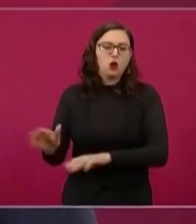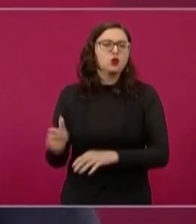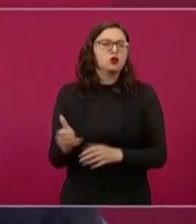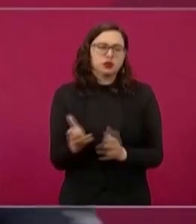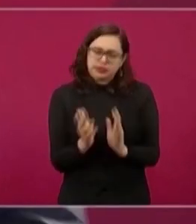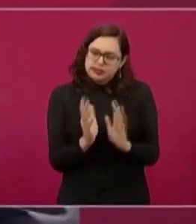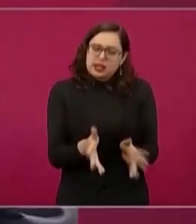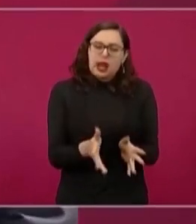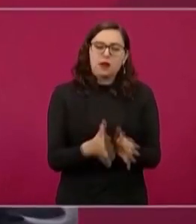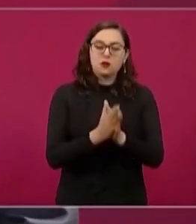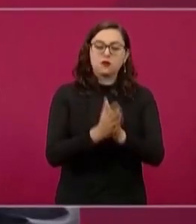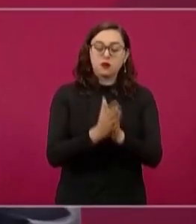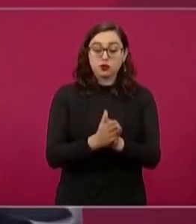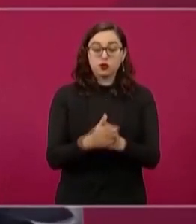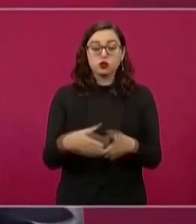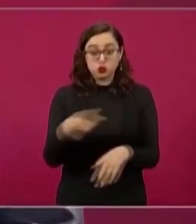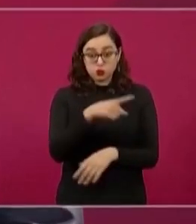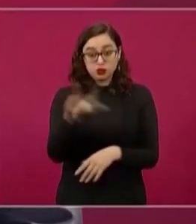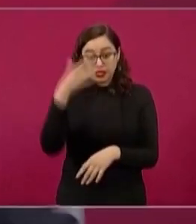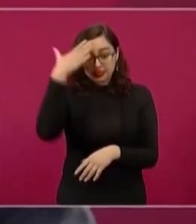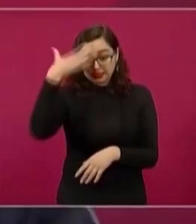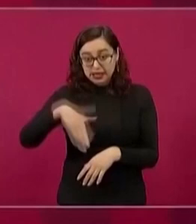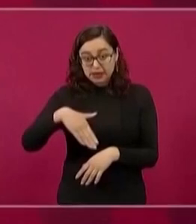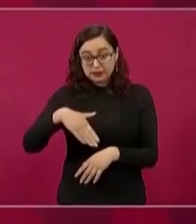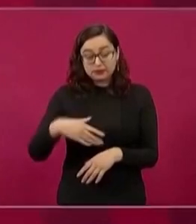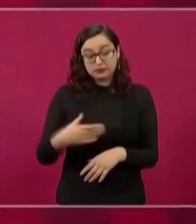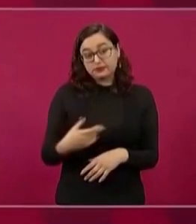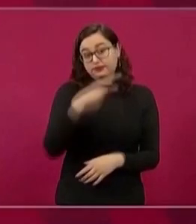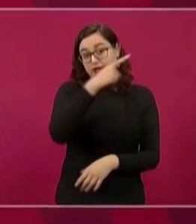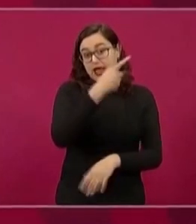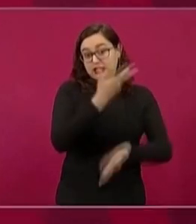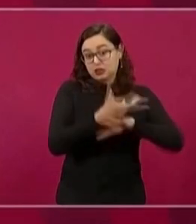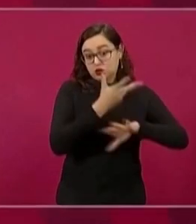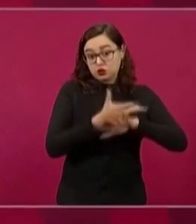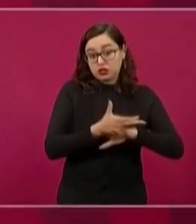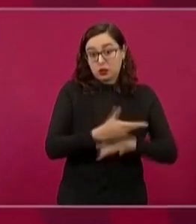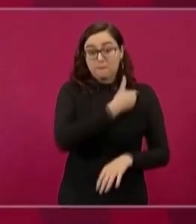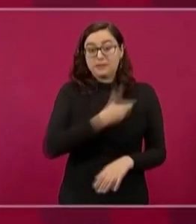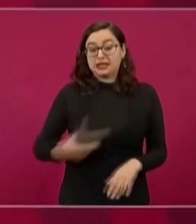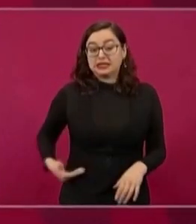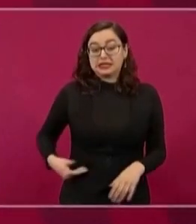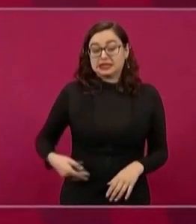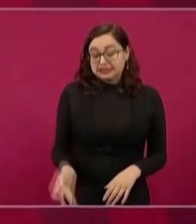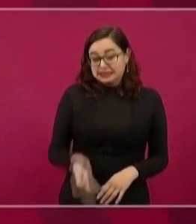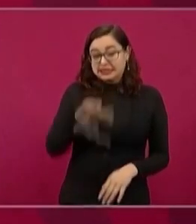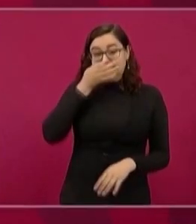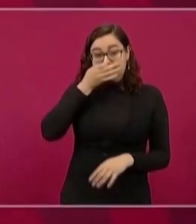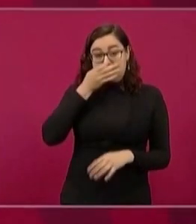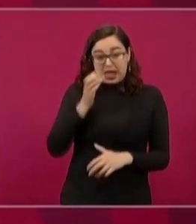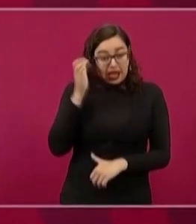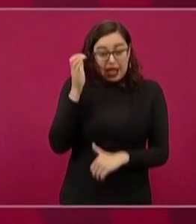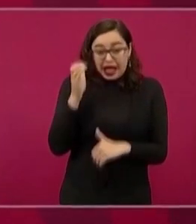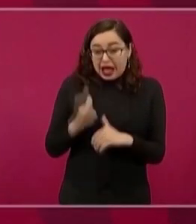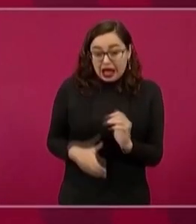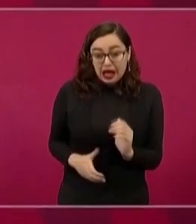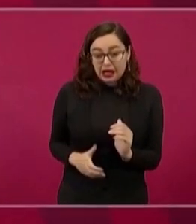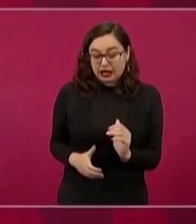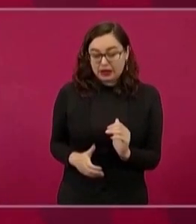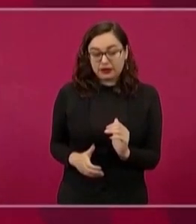los gobiernos en Estados Unidos pueden los presidentes